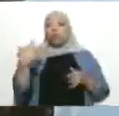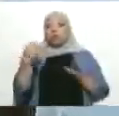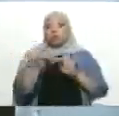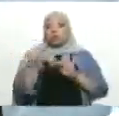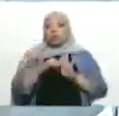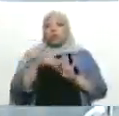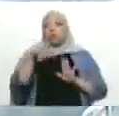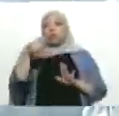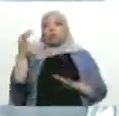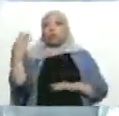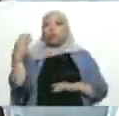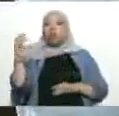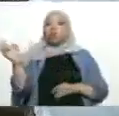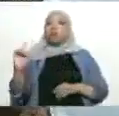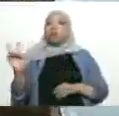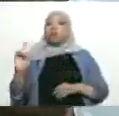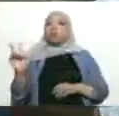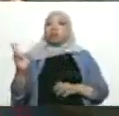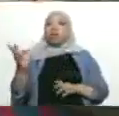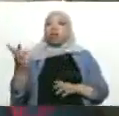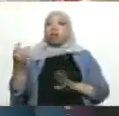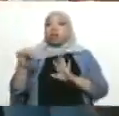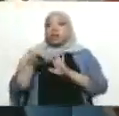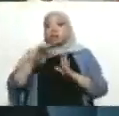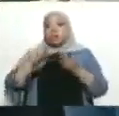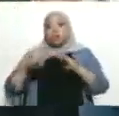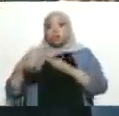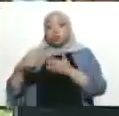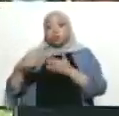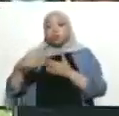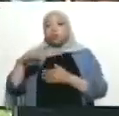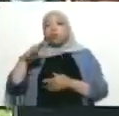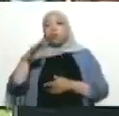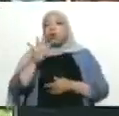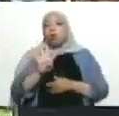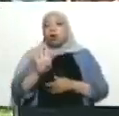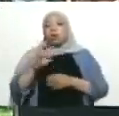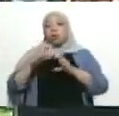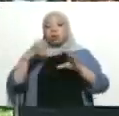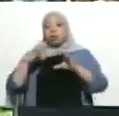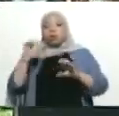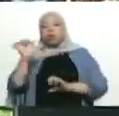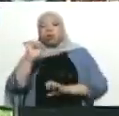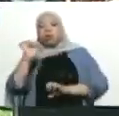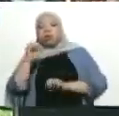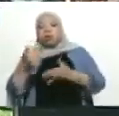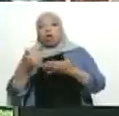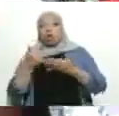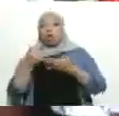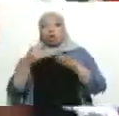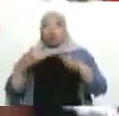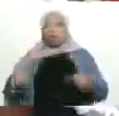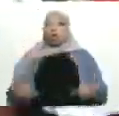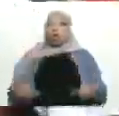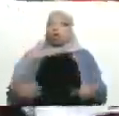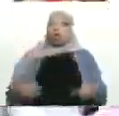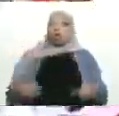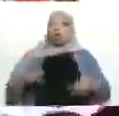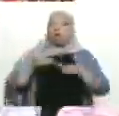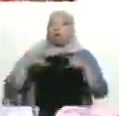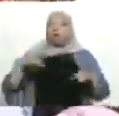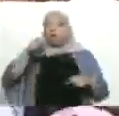la frontera colombo-venezolana, y que allí se apostaron 4 camiones con supuesta ayuda humanitaria, que después dijeron, bueno, el régimen de